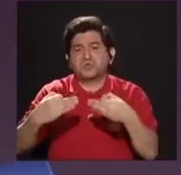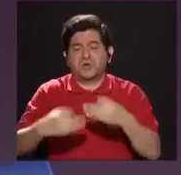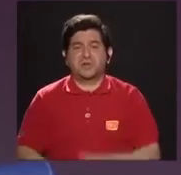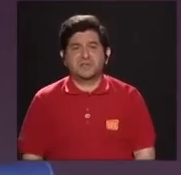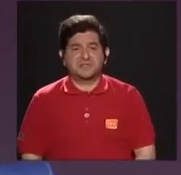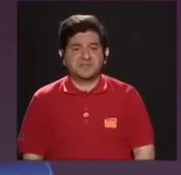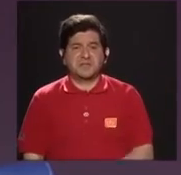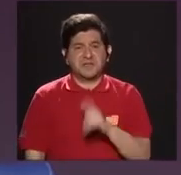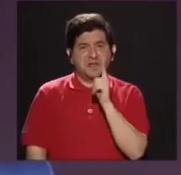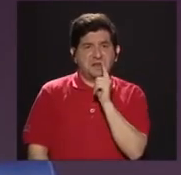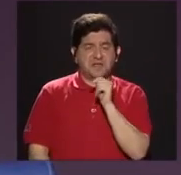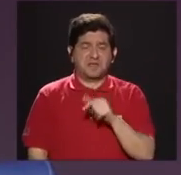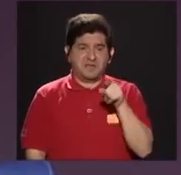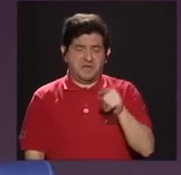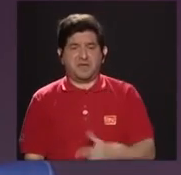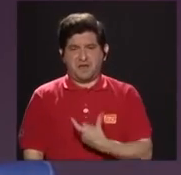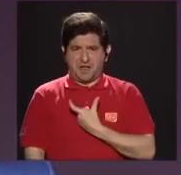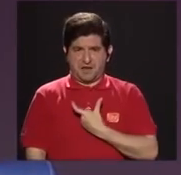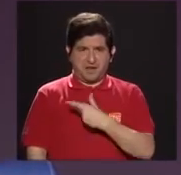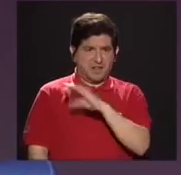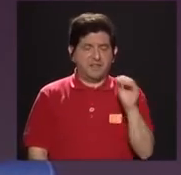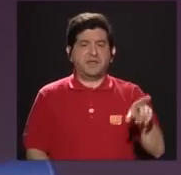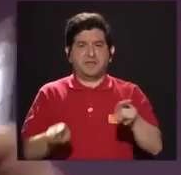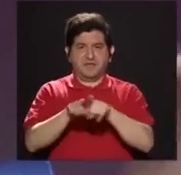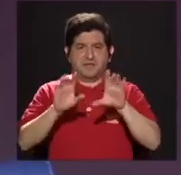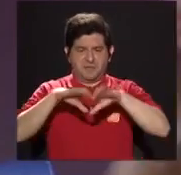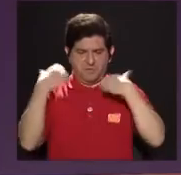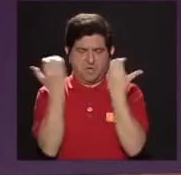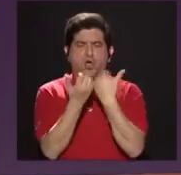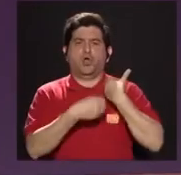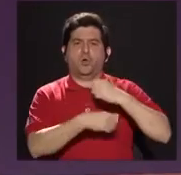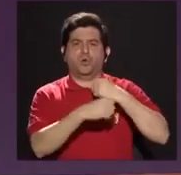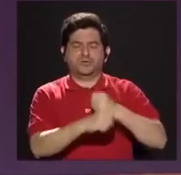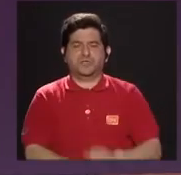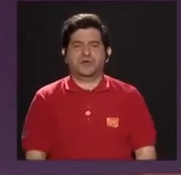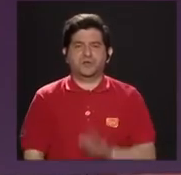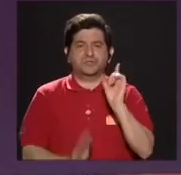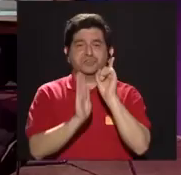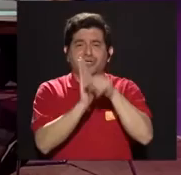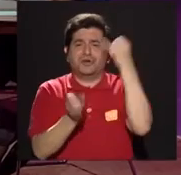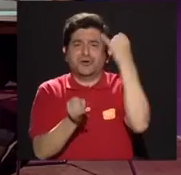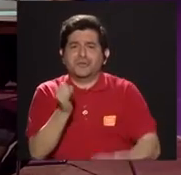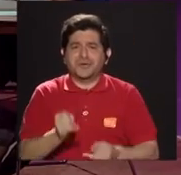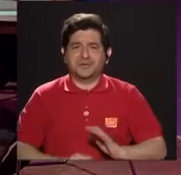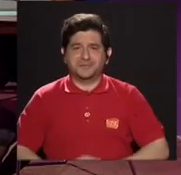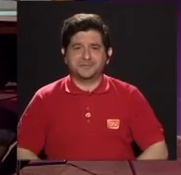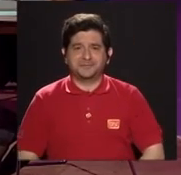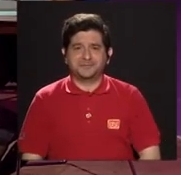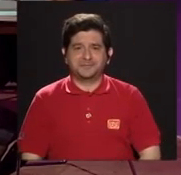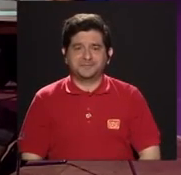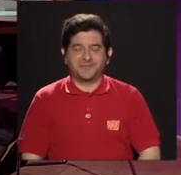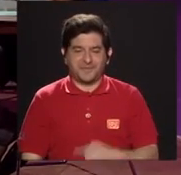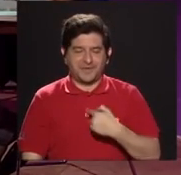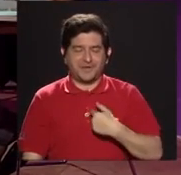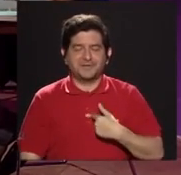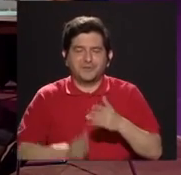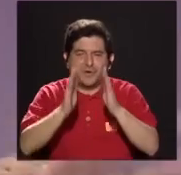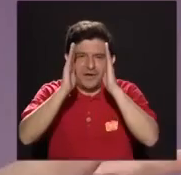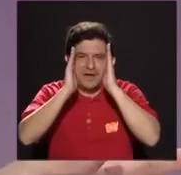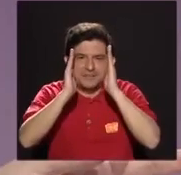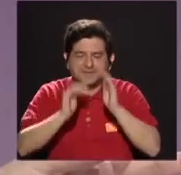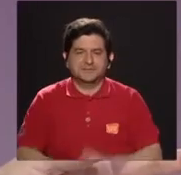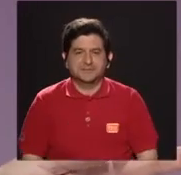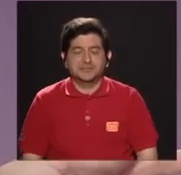sentarse, no solamente en la alcaldía, sino también en los consejos municipales? María José, 5 segundos para cerrar. Bueno, yo quisiera llamar la atención nada más